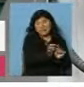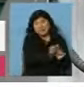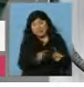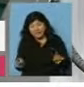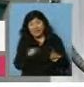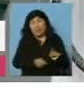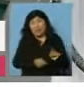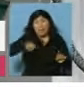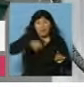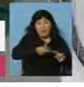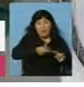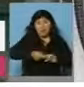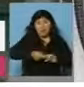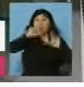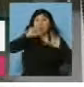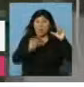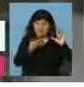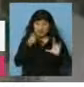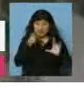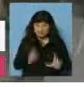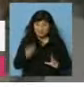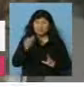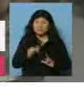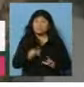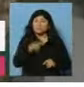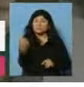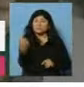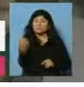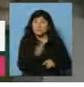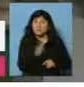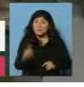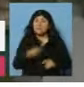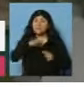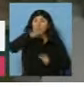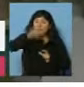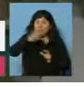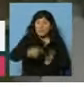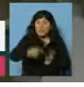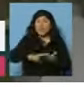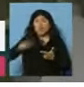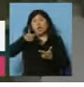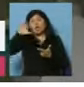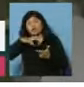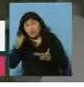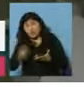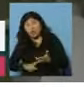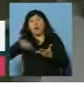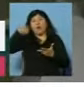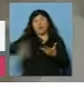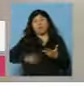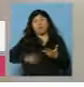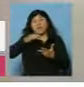subido un poco. El trigo, tanto como la soja como el maíz, tienen como mercado de referencia Chicago, un mercado global,